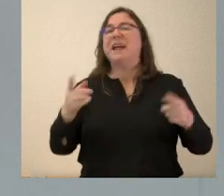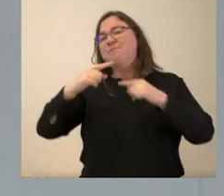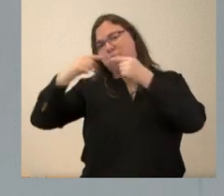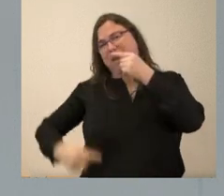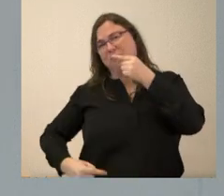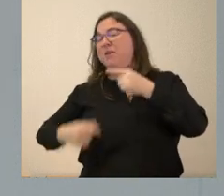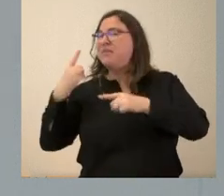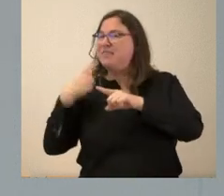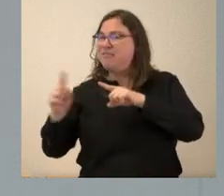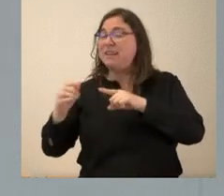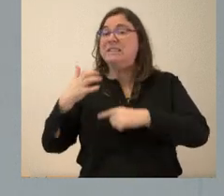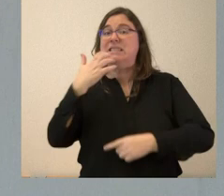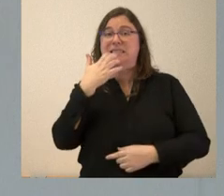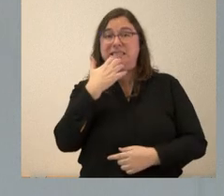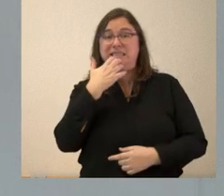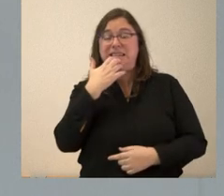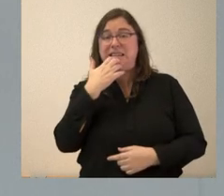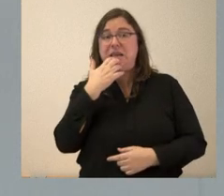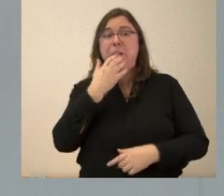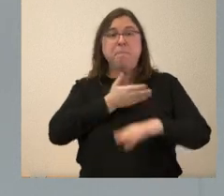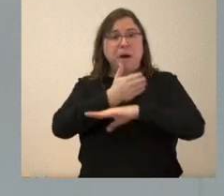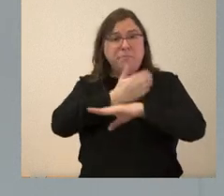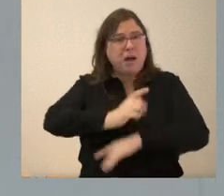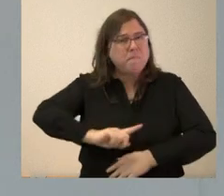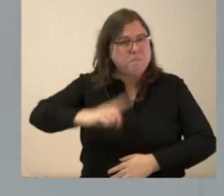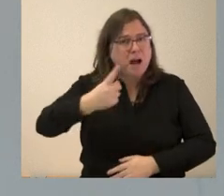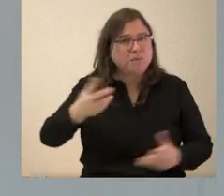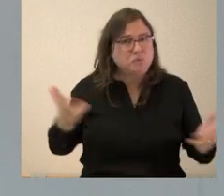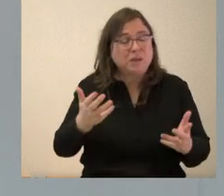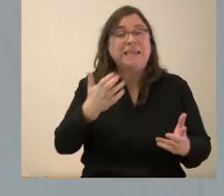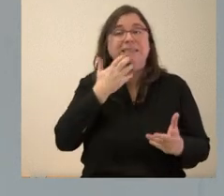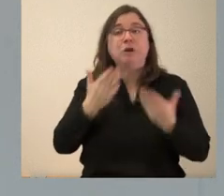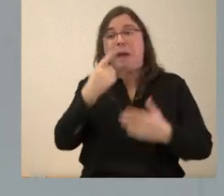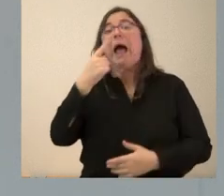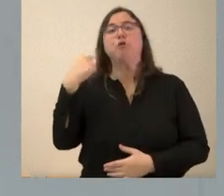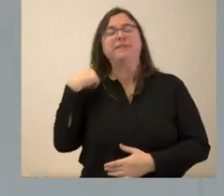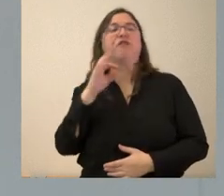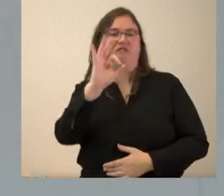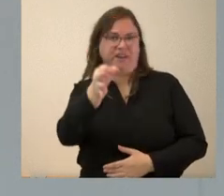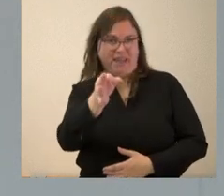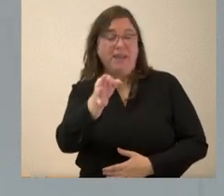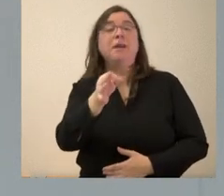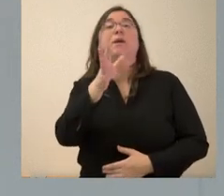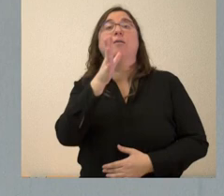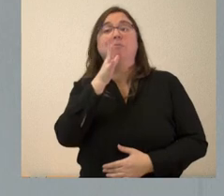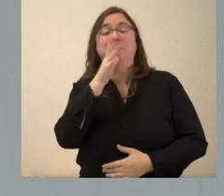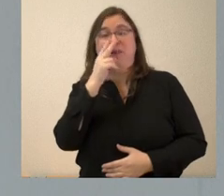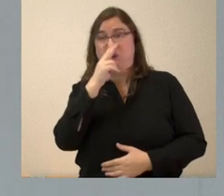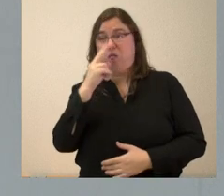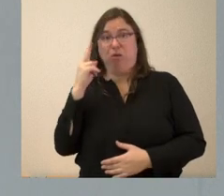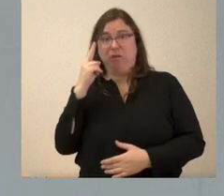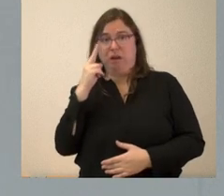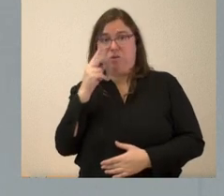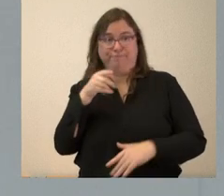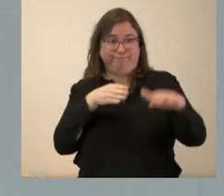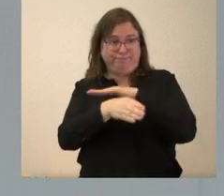que si usted me dice que si hay más asistencia a urgencias que en el año 20 y 21 es verdad Pero también es cierto que en esos dos años hubo